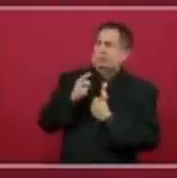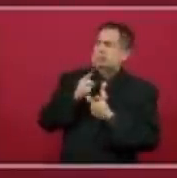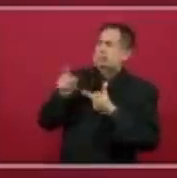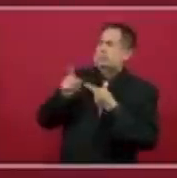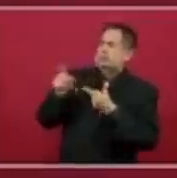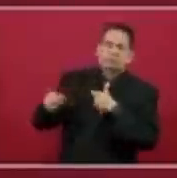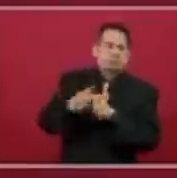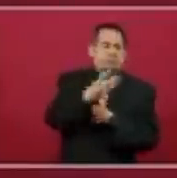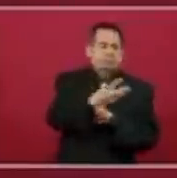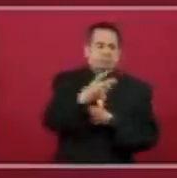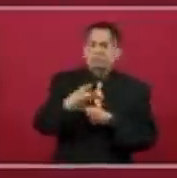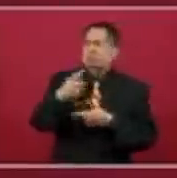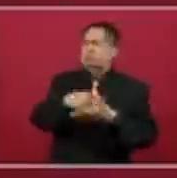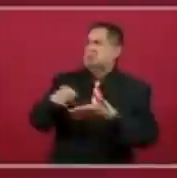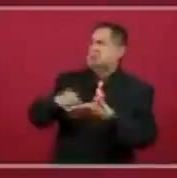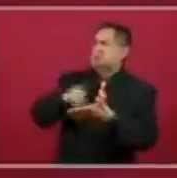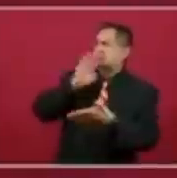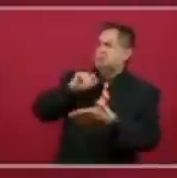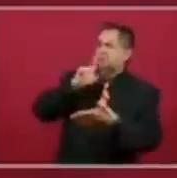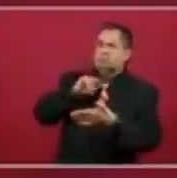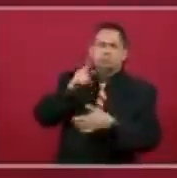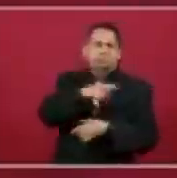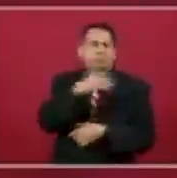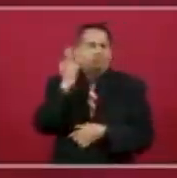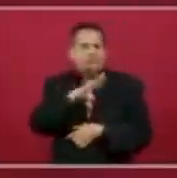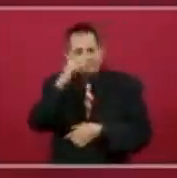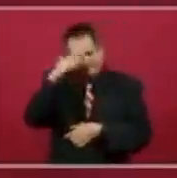que existía una investigación.